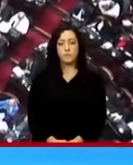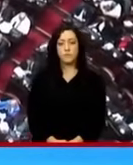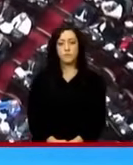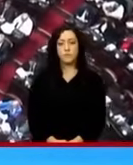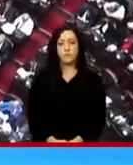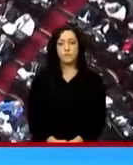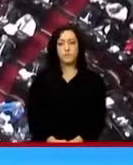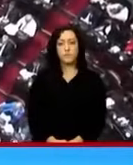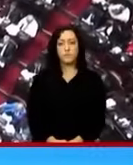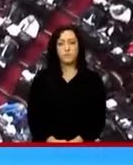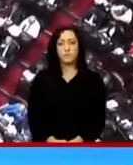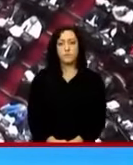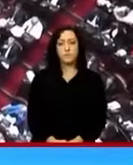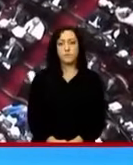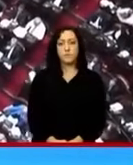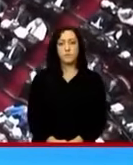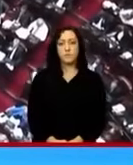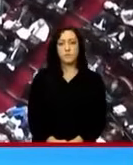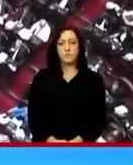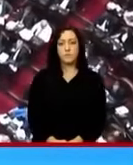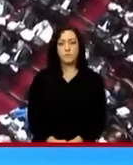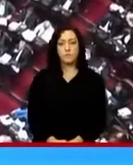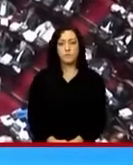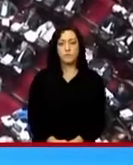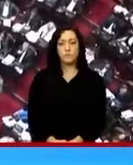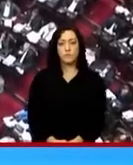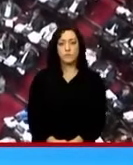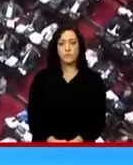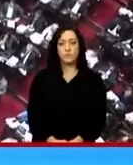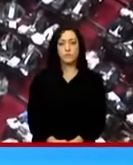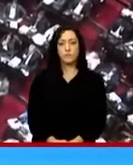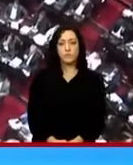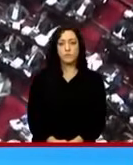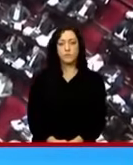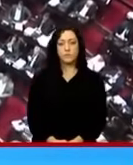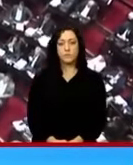Bueno, le mandamos obviamente, Pau, un saludo. Y lo tuve a Macri.